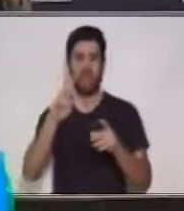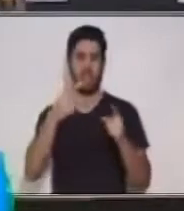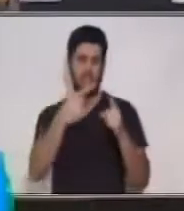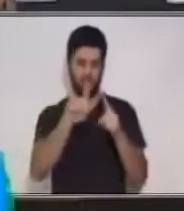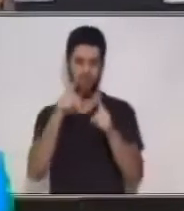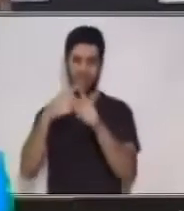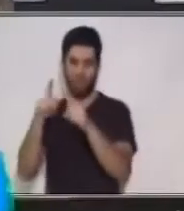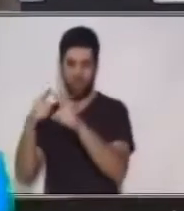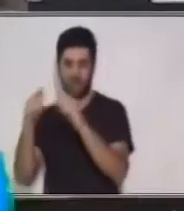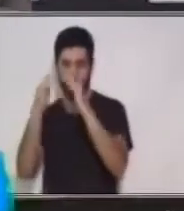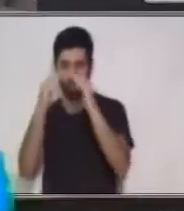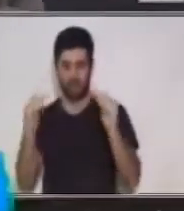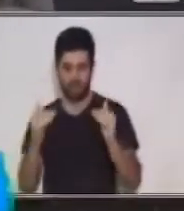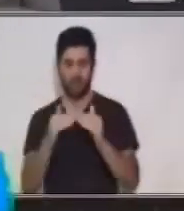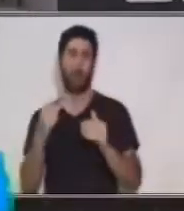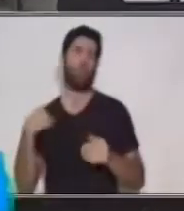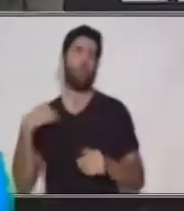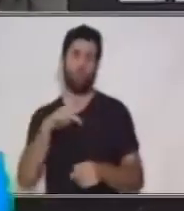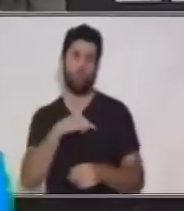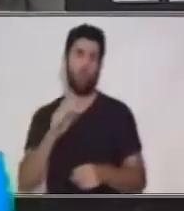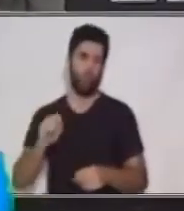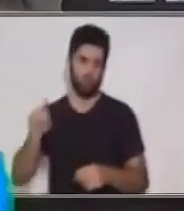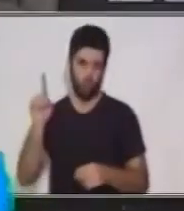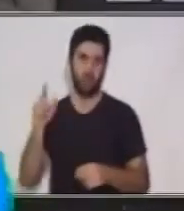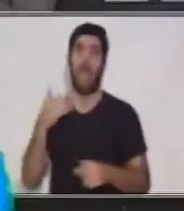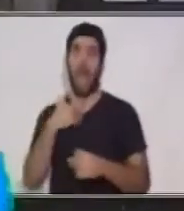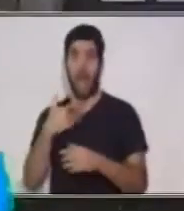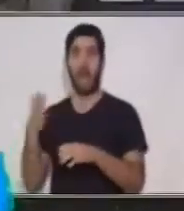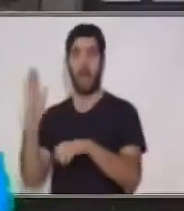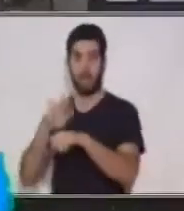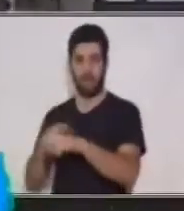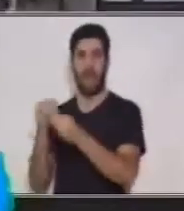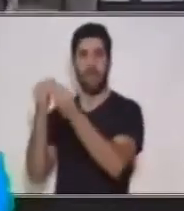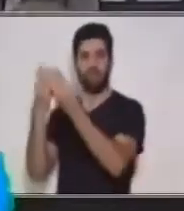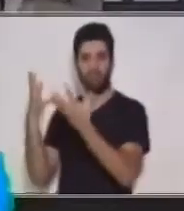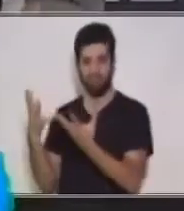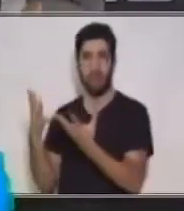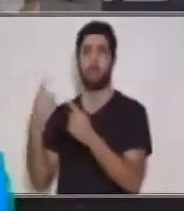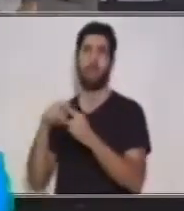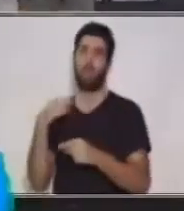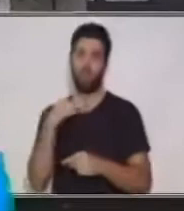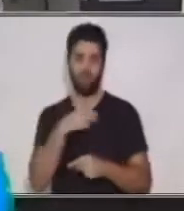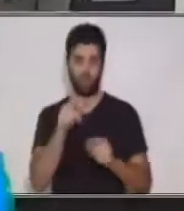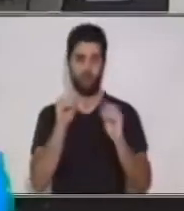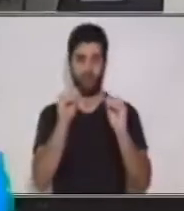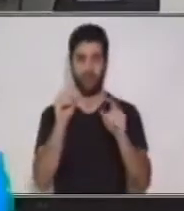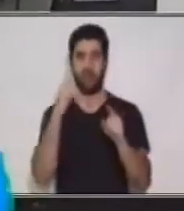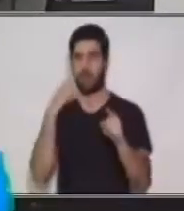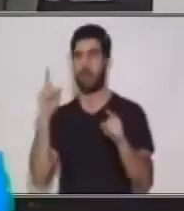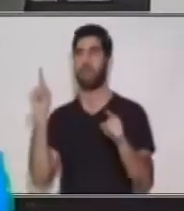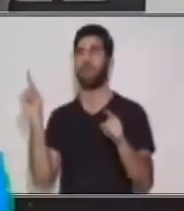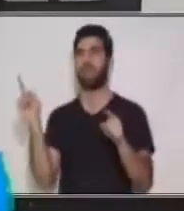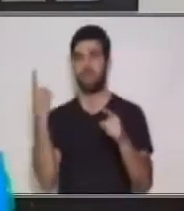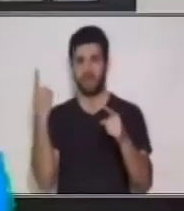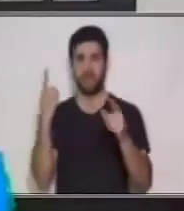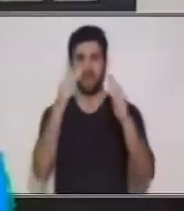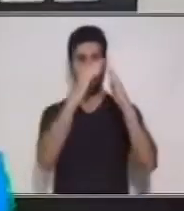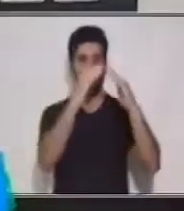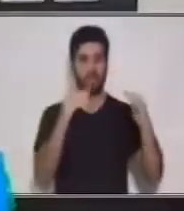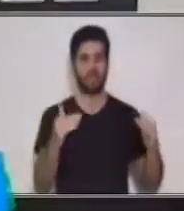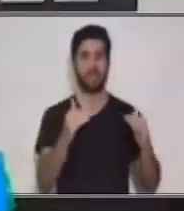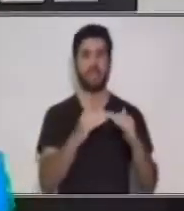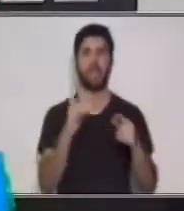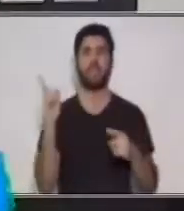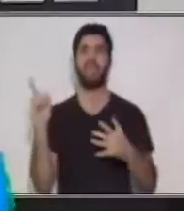a ver los 3 básicos, ¿de acuerdo? Muy bien, entonces veamos el primer tipo de triángulo. El primer tipo de triángulo